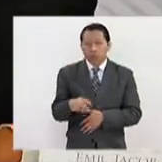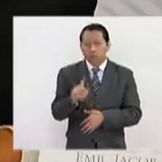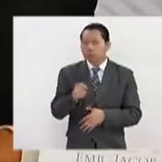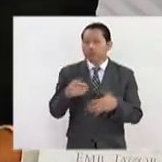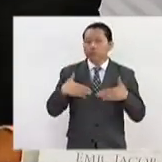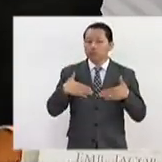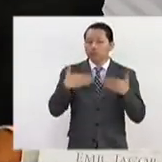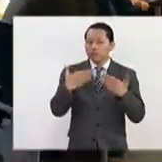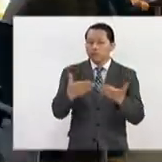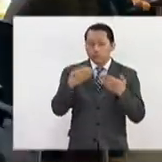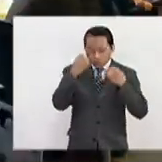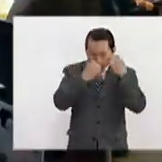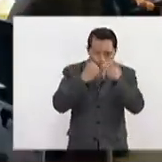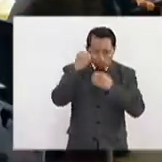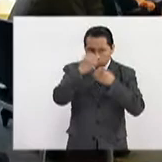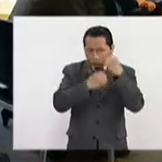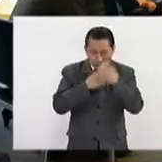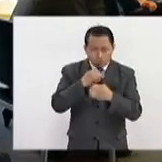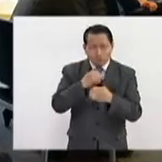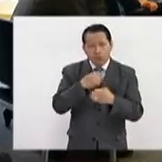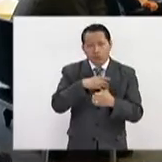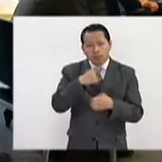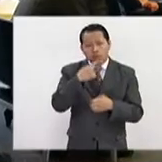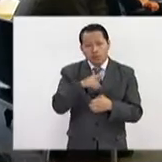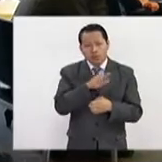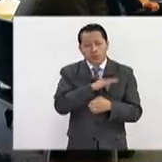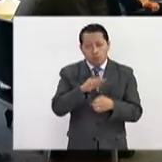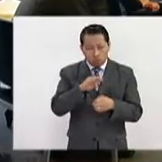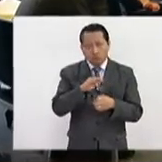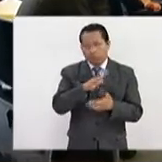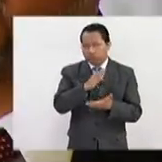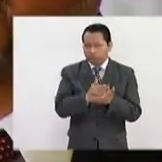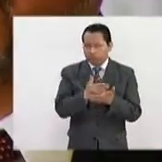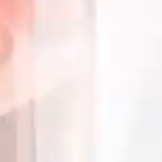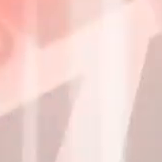confían en que la revisión de estas apelaciones retrase la ejecución.